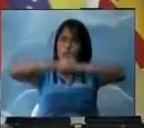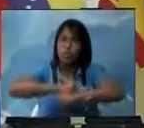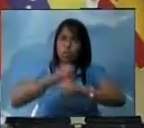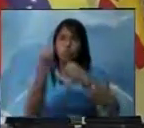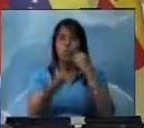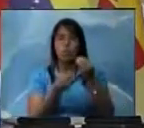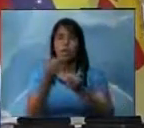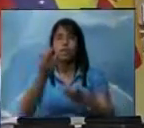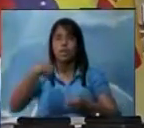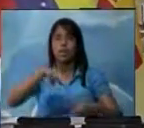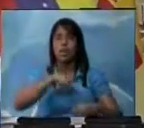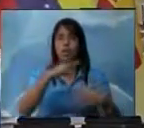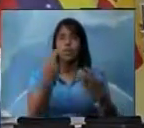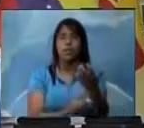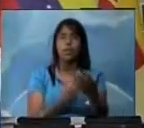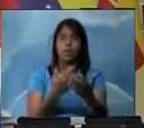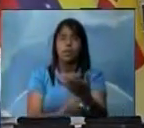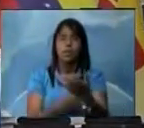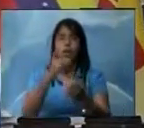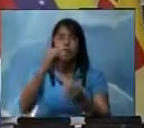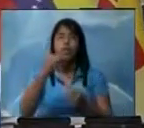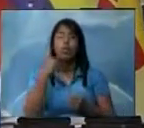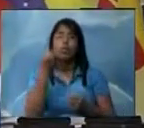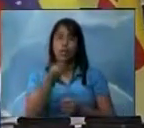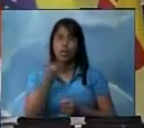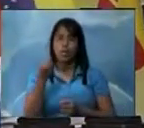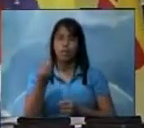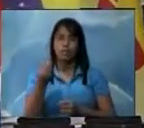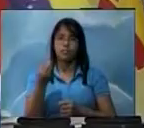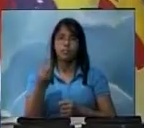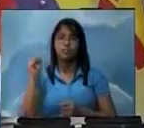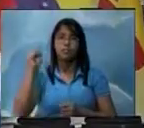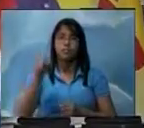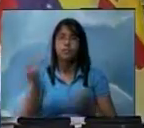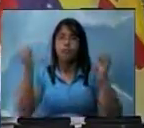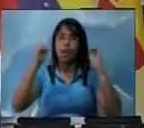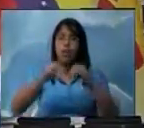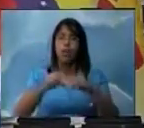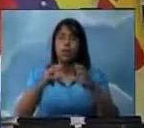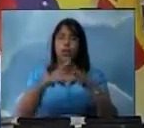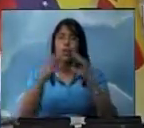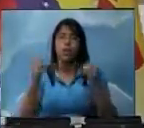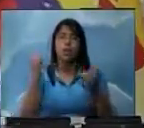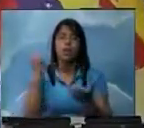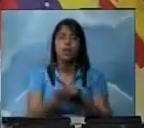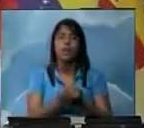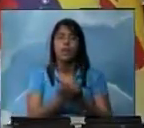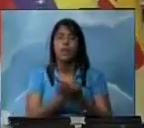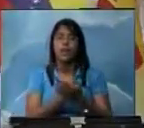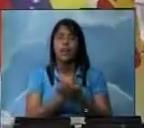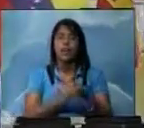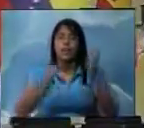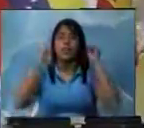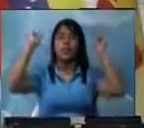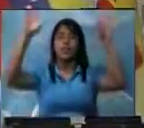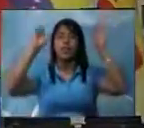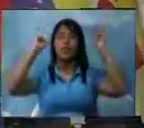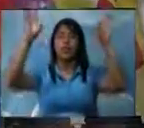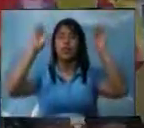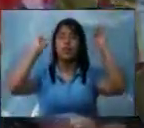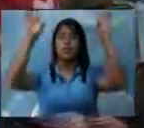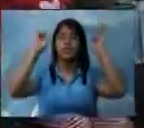hacía nuestro hermano Daniel. ¿Estás de acuerdo, cielito? Amén, gloria a Dios. Yeah.